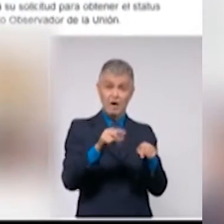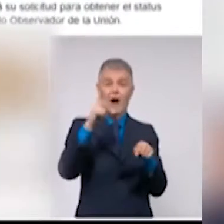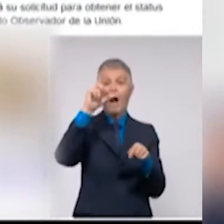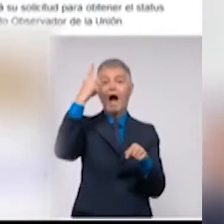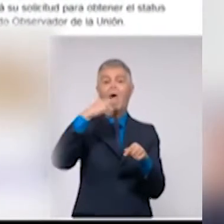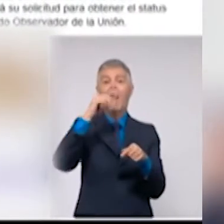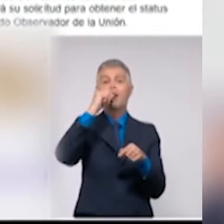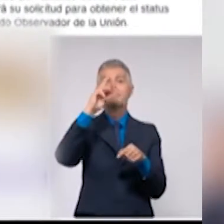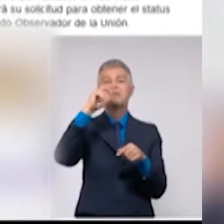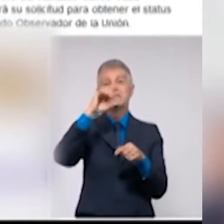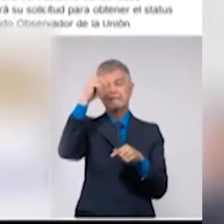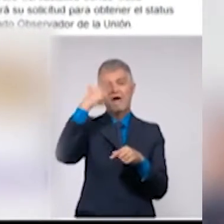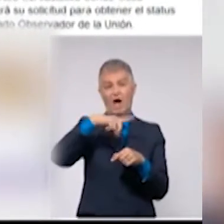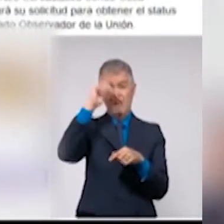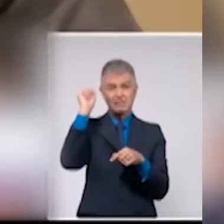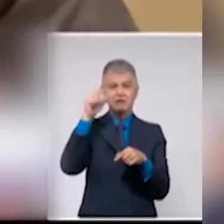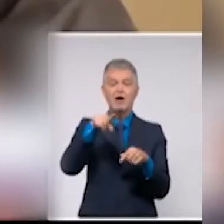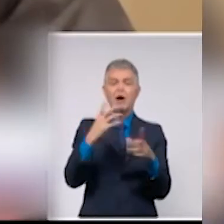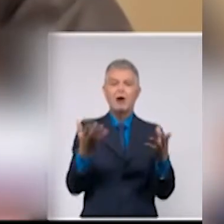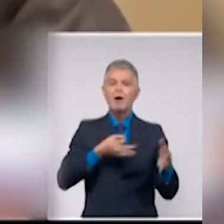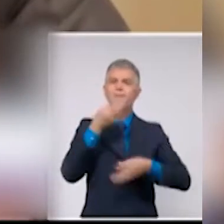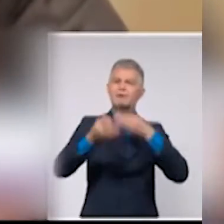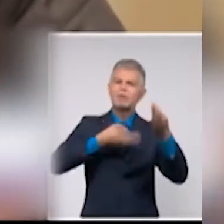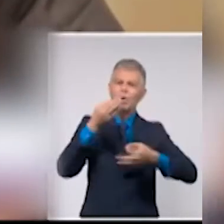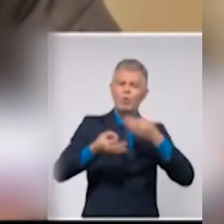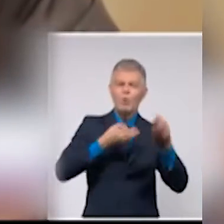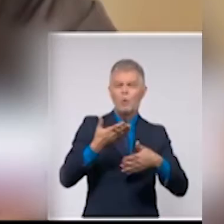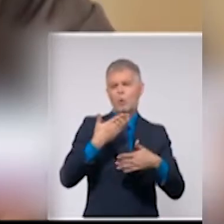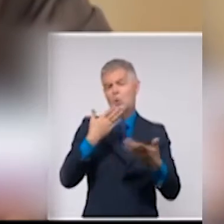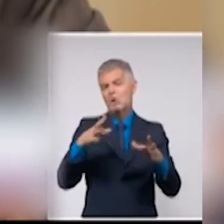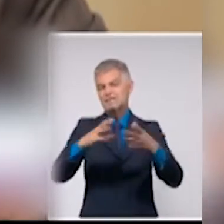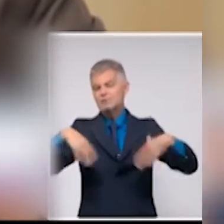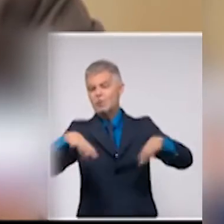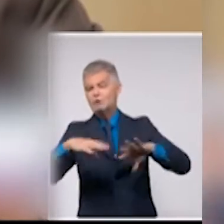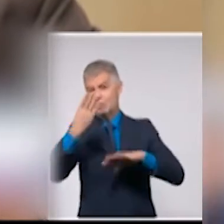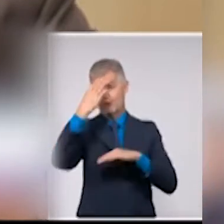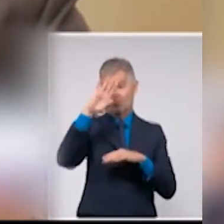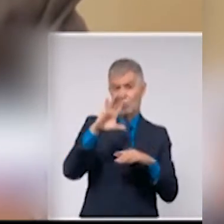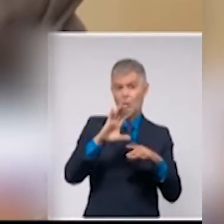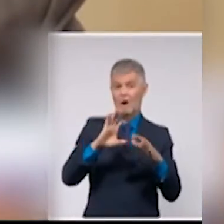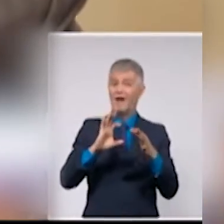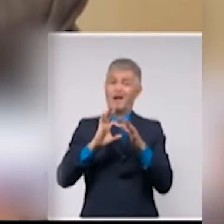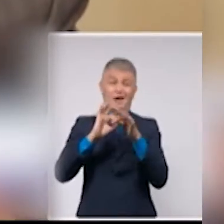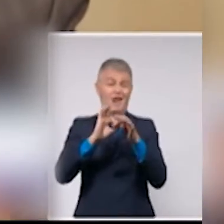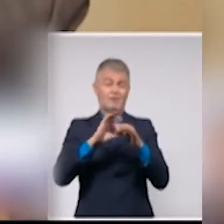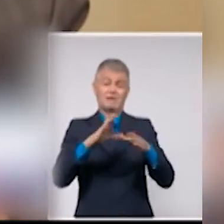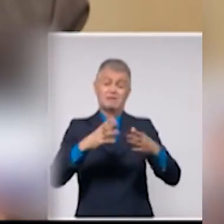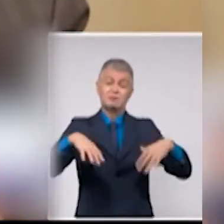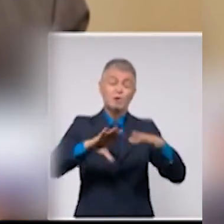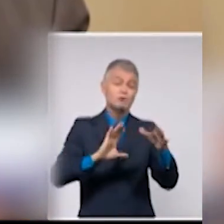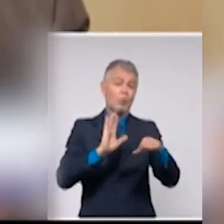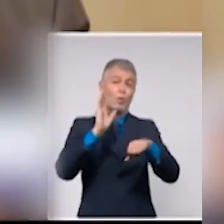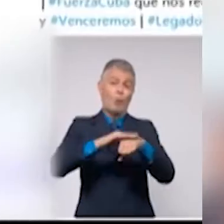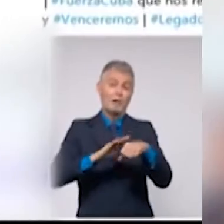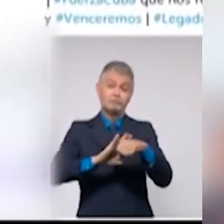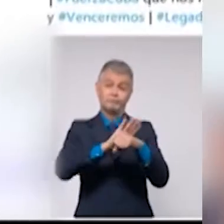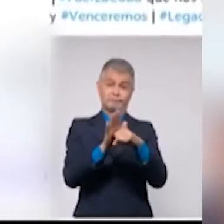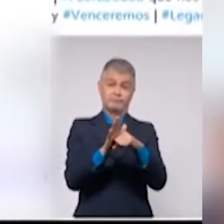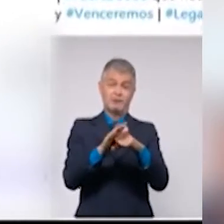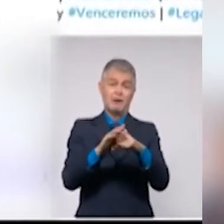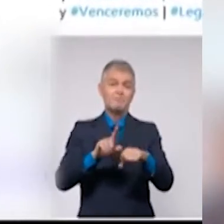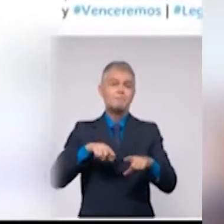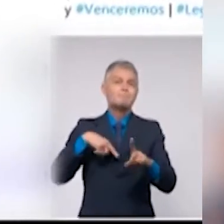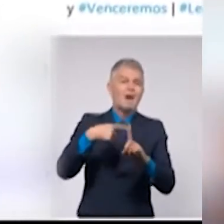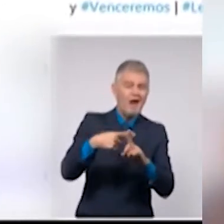anterior de la comisión se celebró en septiembre de 2020 en moscú y en ella se pasó revista al estado de ejecución de los principales proyectos